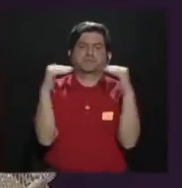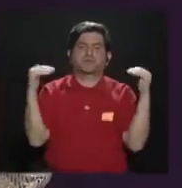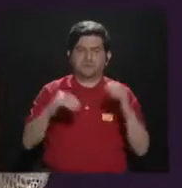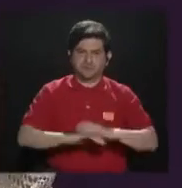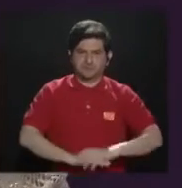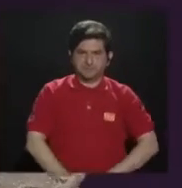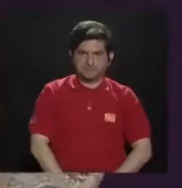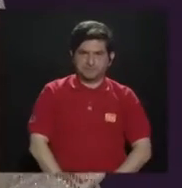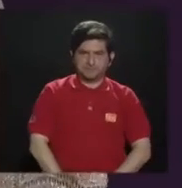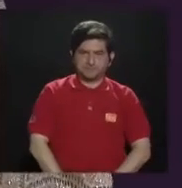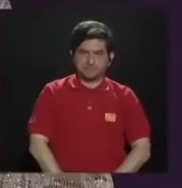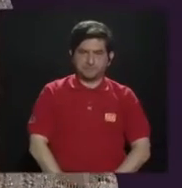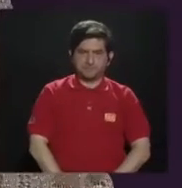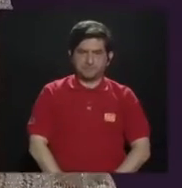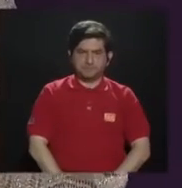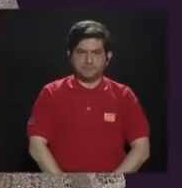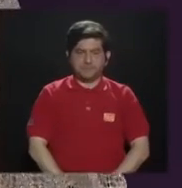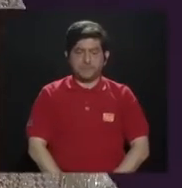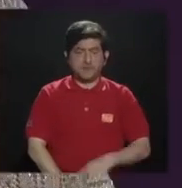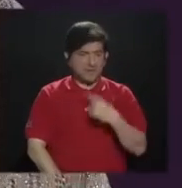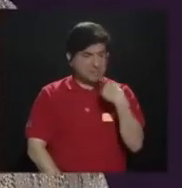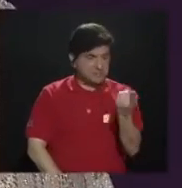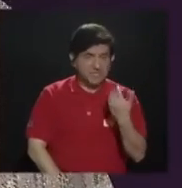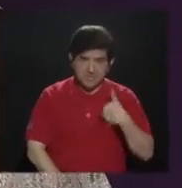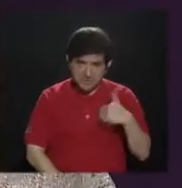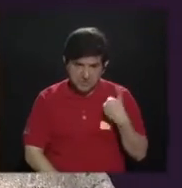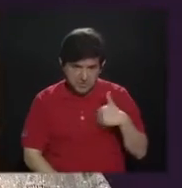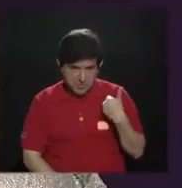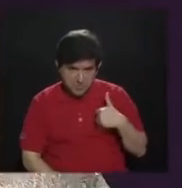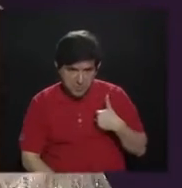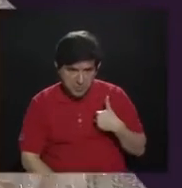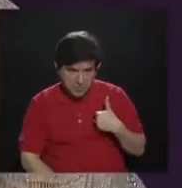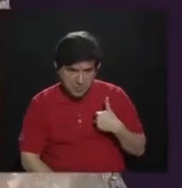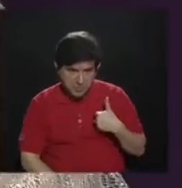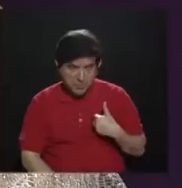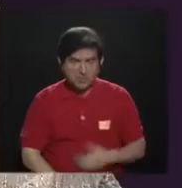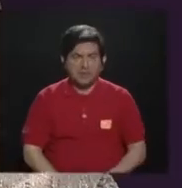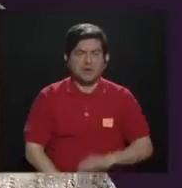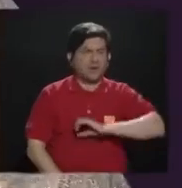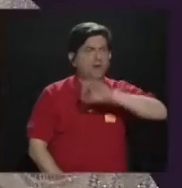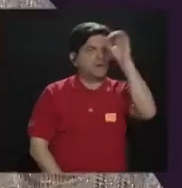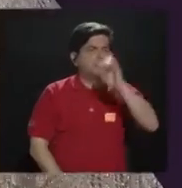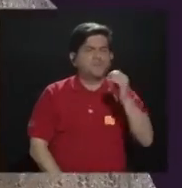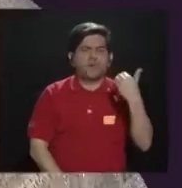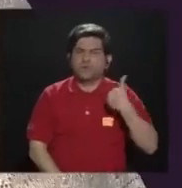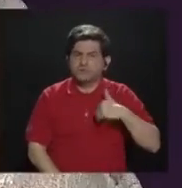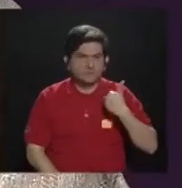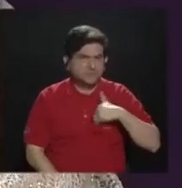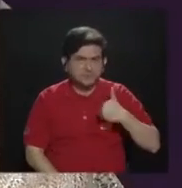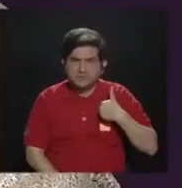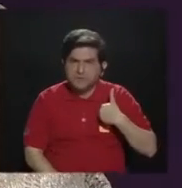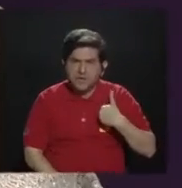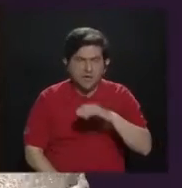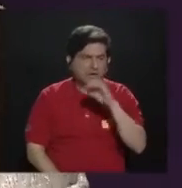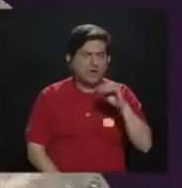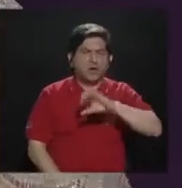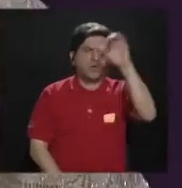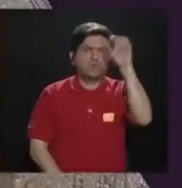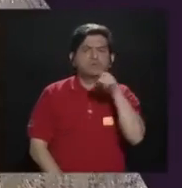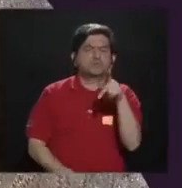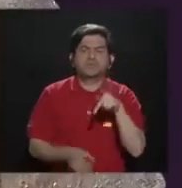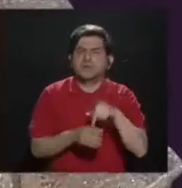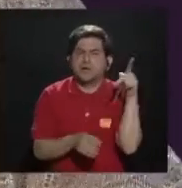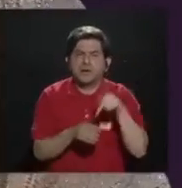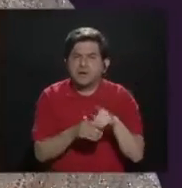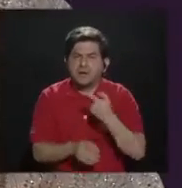porque ¿acaso se le ha dicho al hombre qué porcentaje de hombres, qué porcentaje puede usted